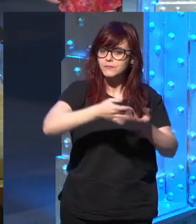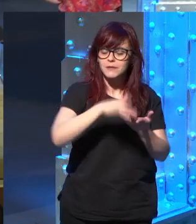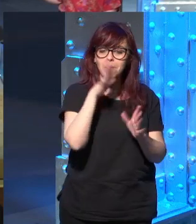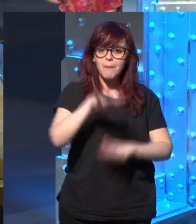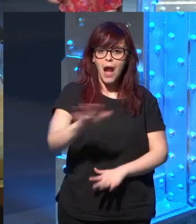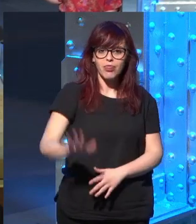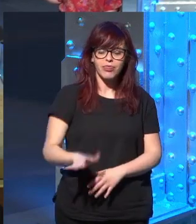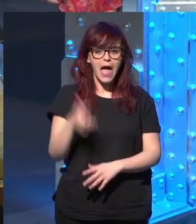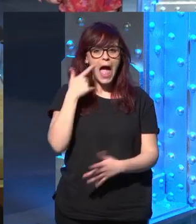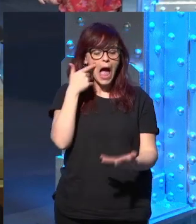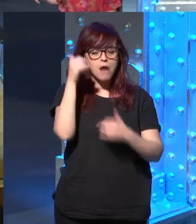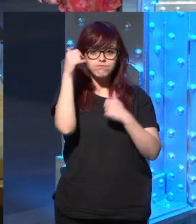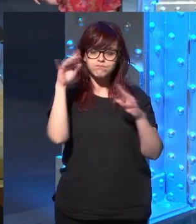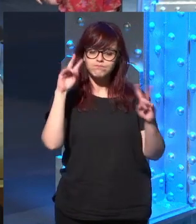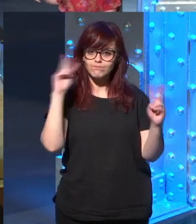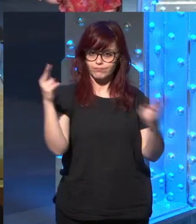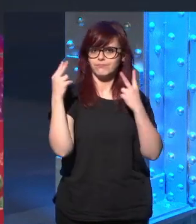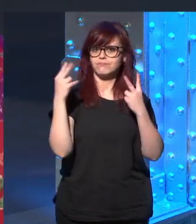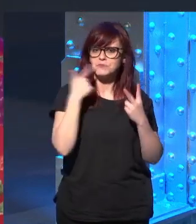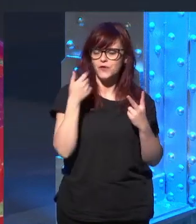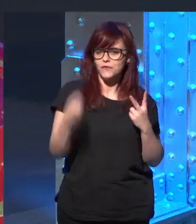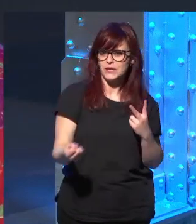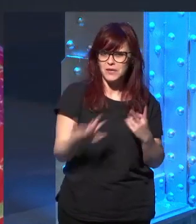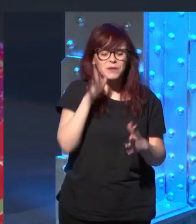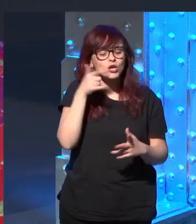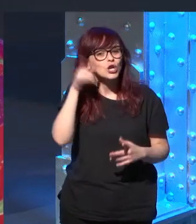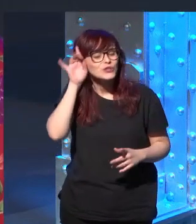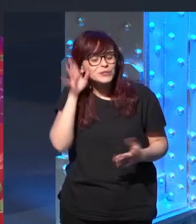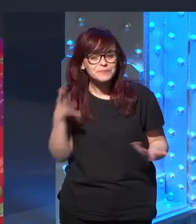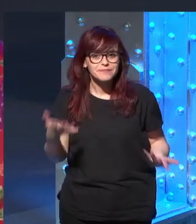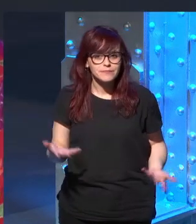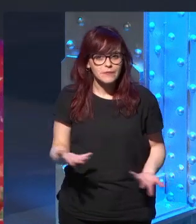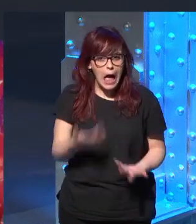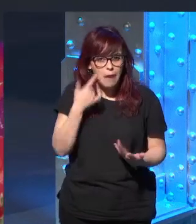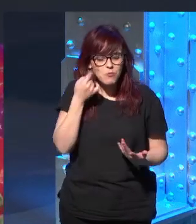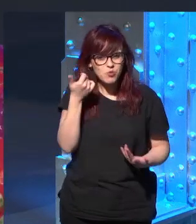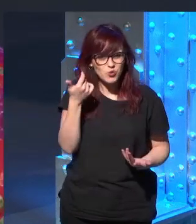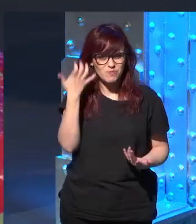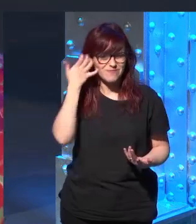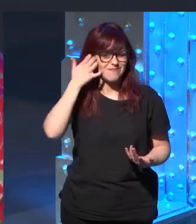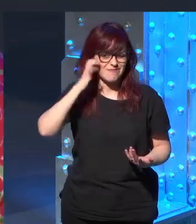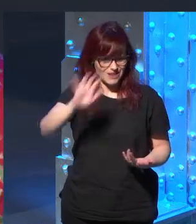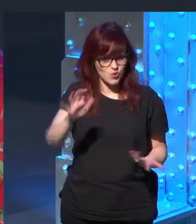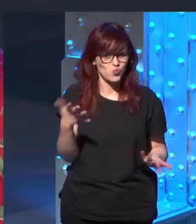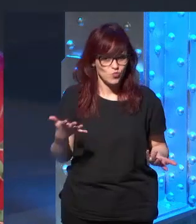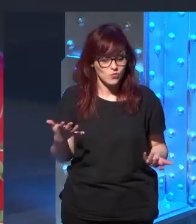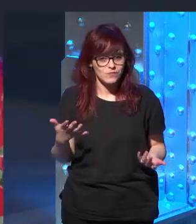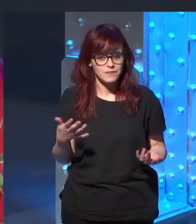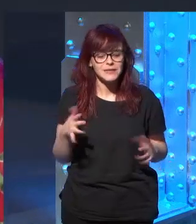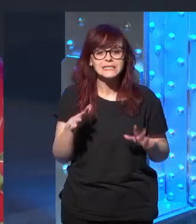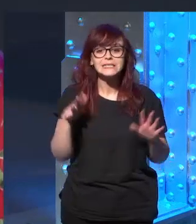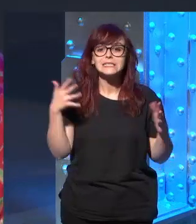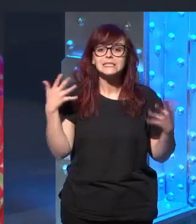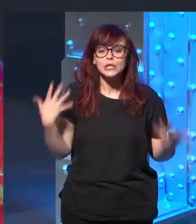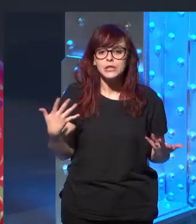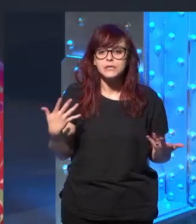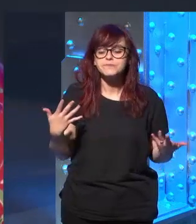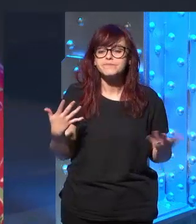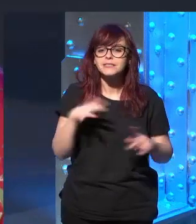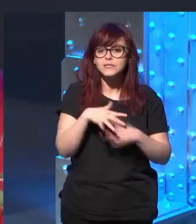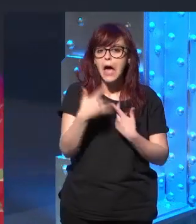la atención por eso. Hay cierta, no sé si diferencia, eres excéntrica, ¿no? En cierto sentido. Entonces, eres,